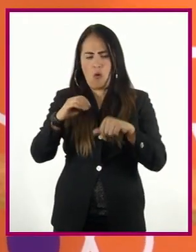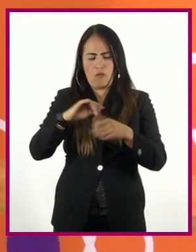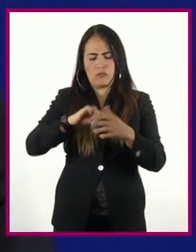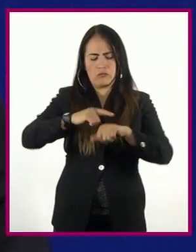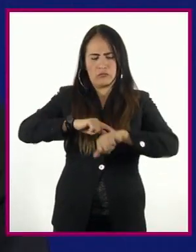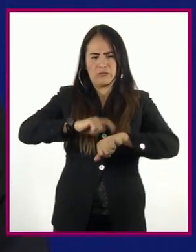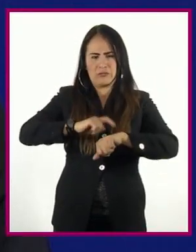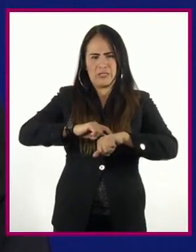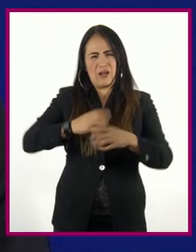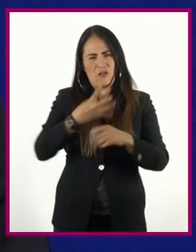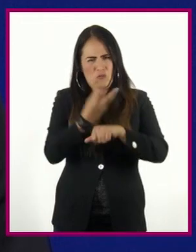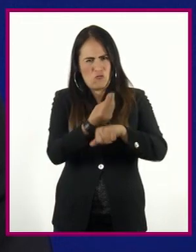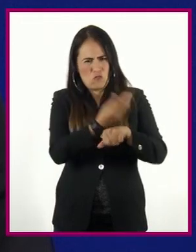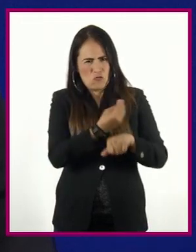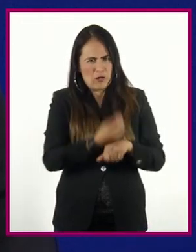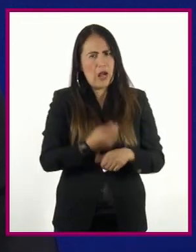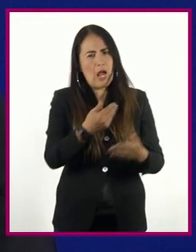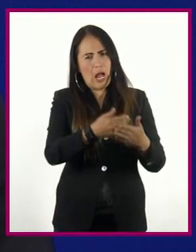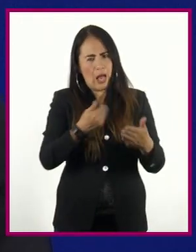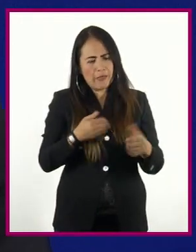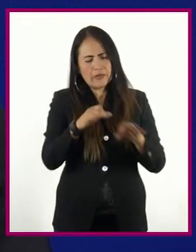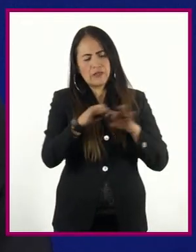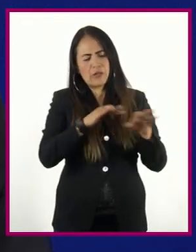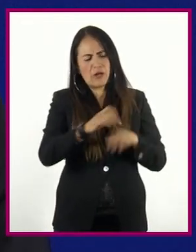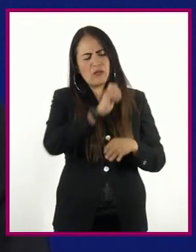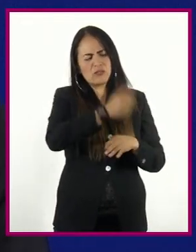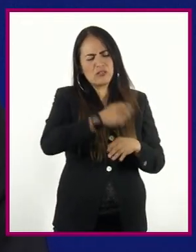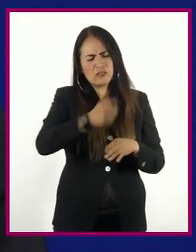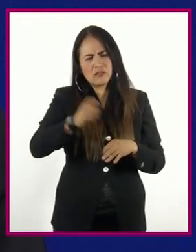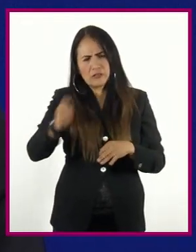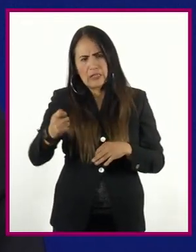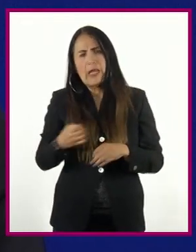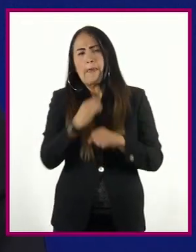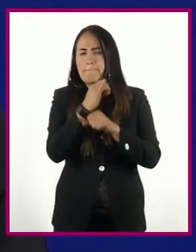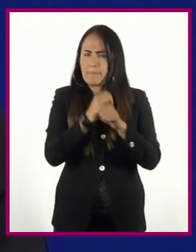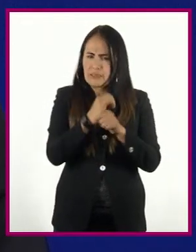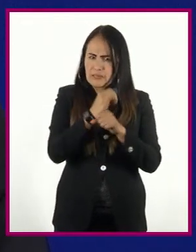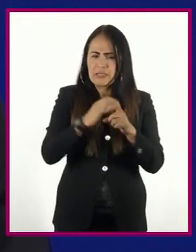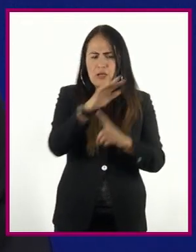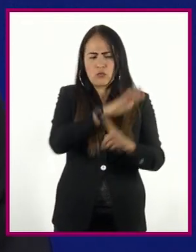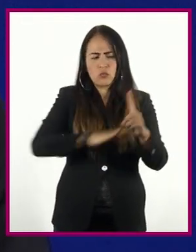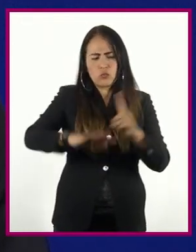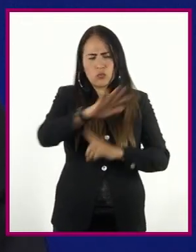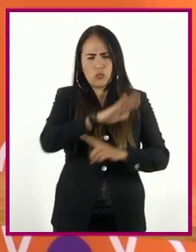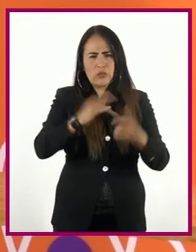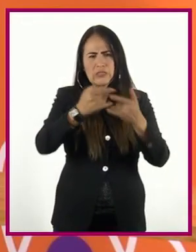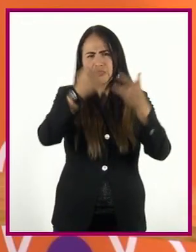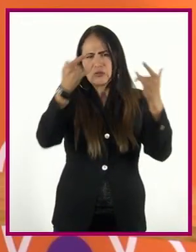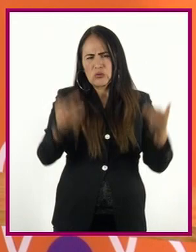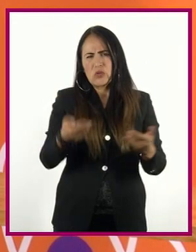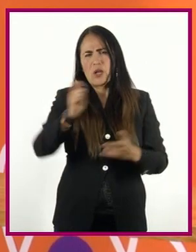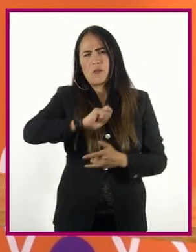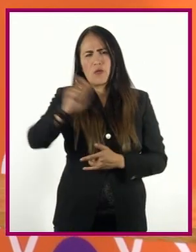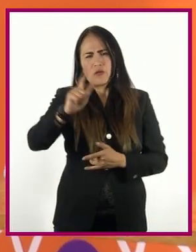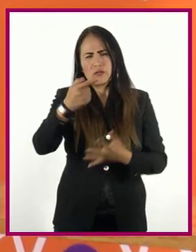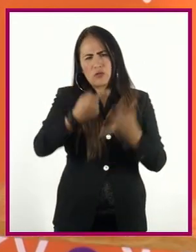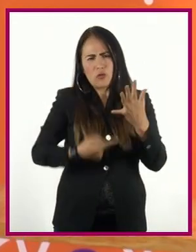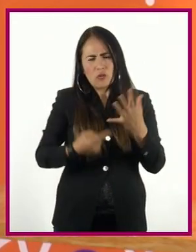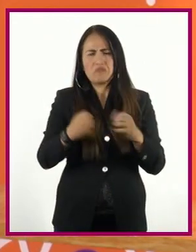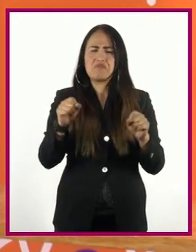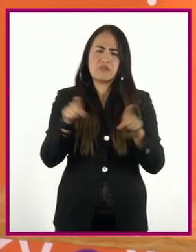saber un poco sobre su trabajo, investigar un poco sobre el contexto histórico de esa profesión, así